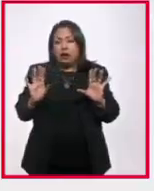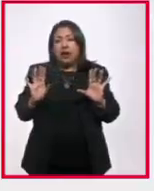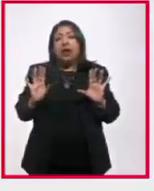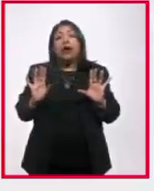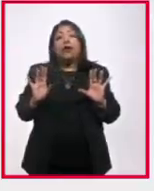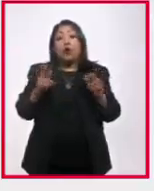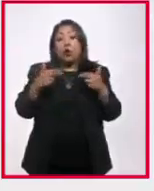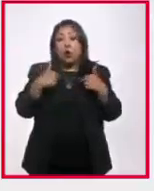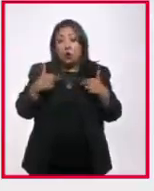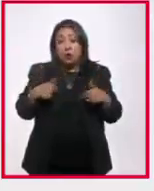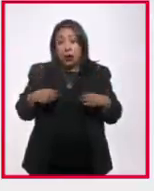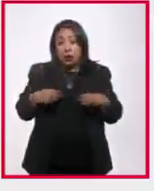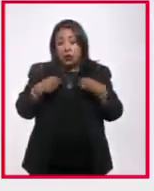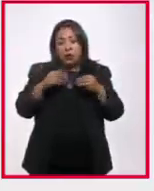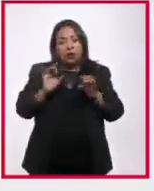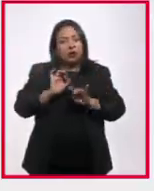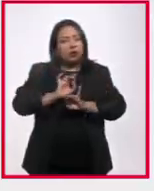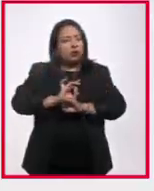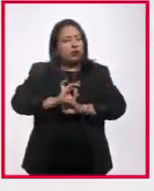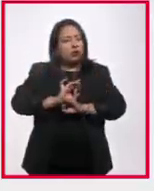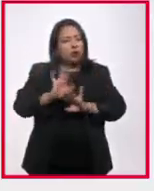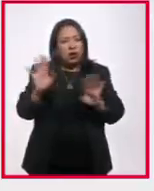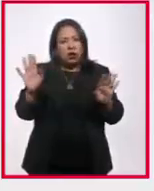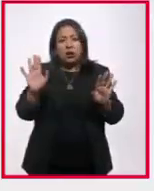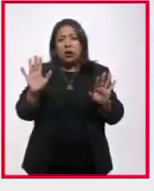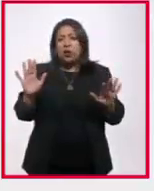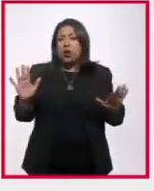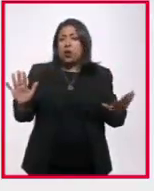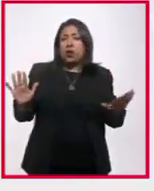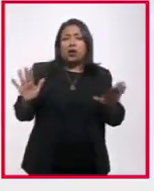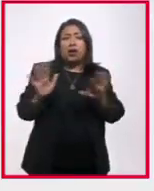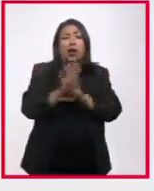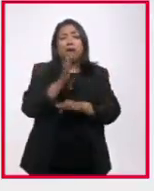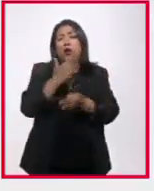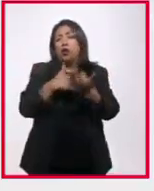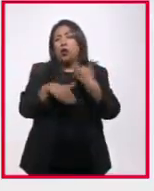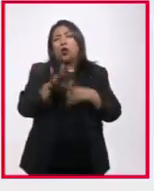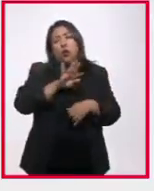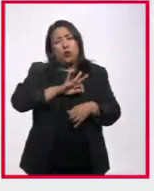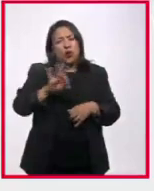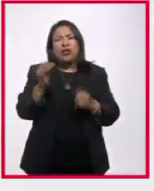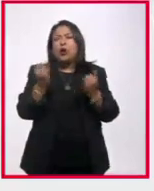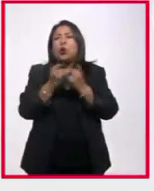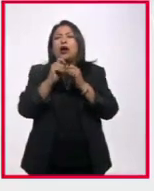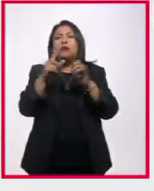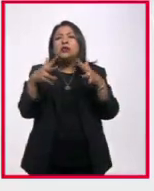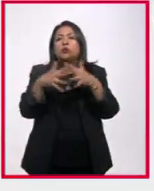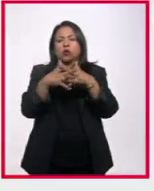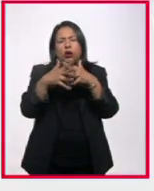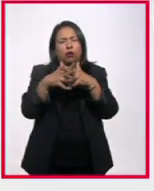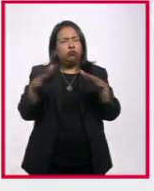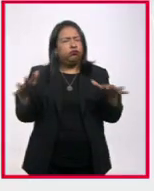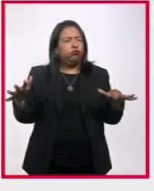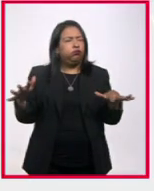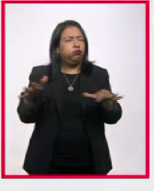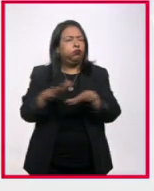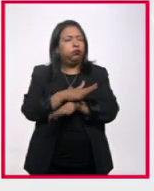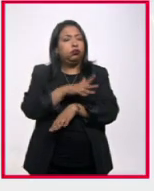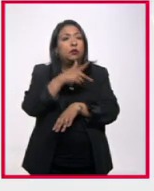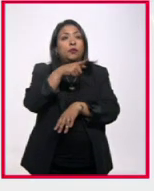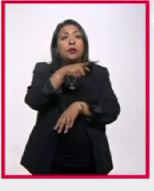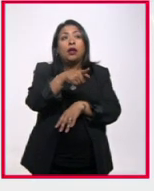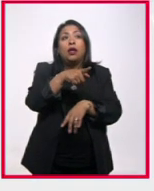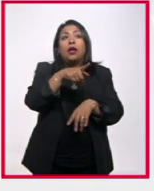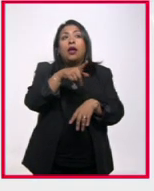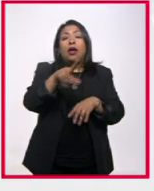vida humana es muy frágil. Todo puede cambiar, como en las guerras, todo cambia. Secuela, como en otras